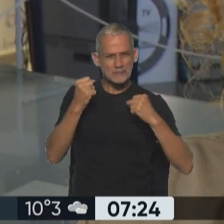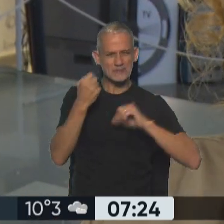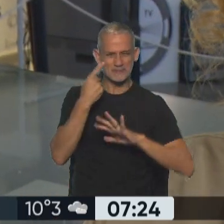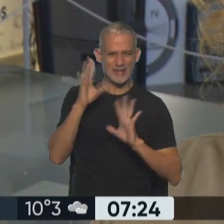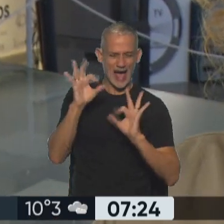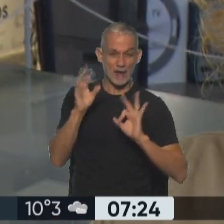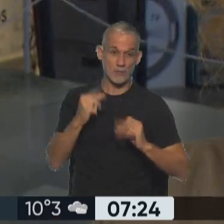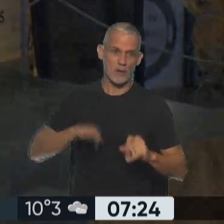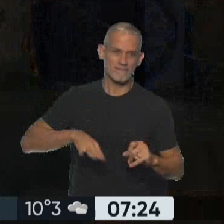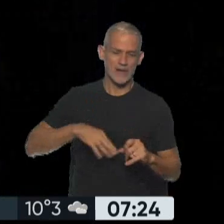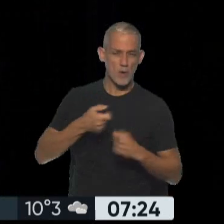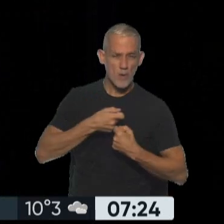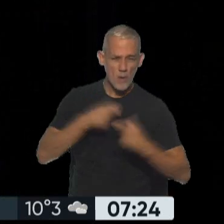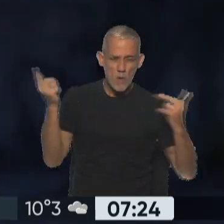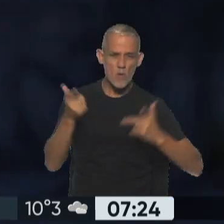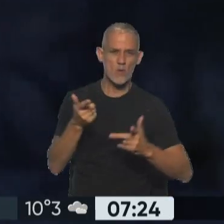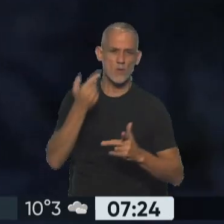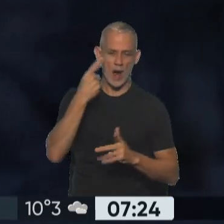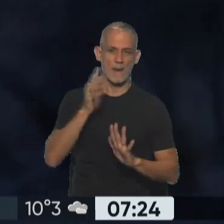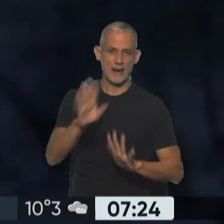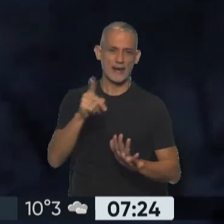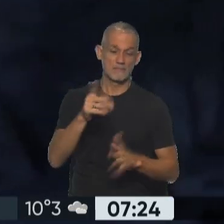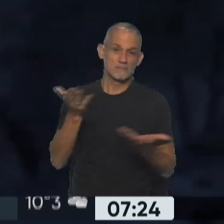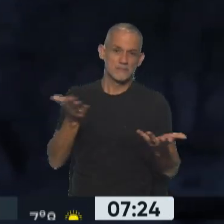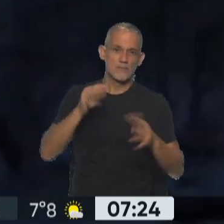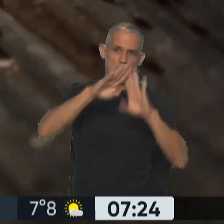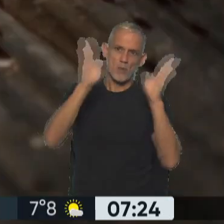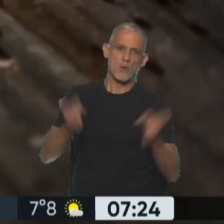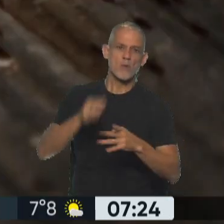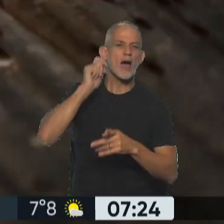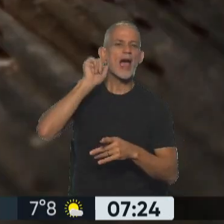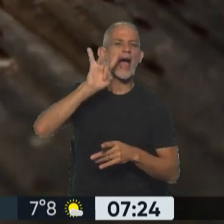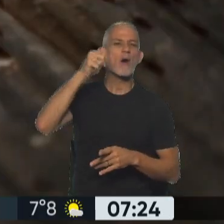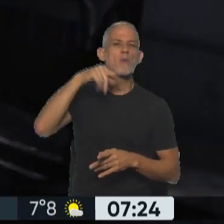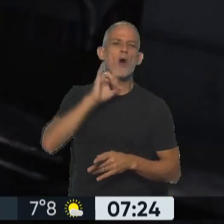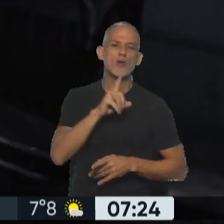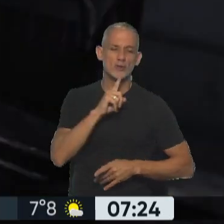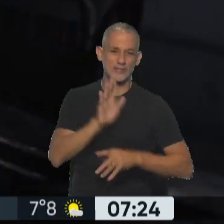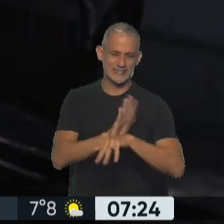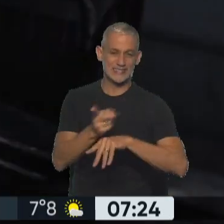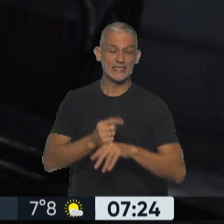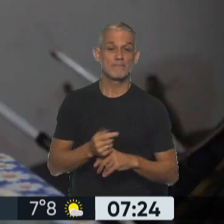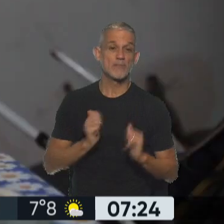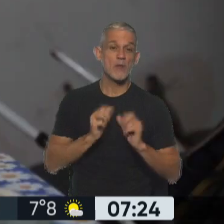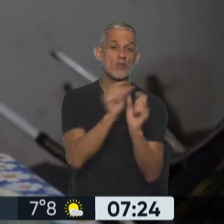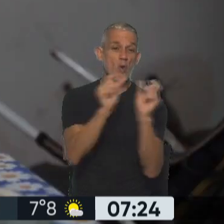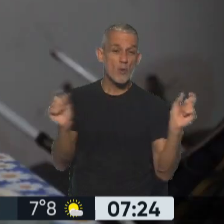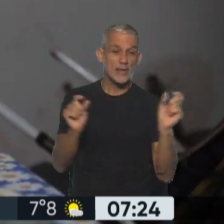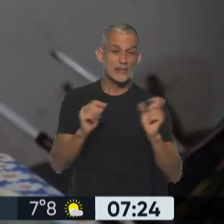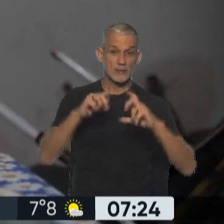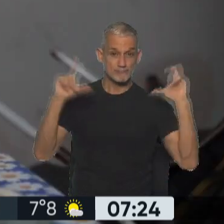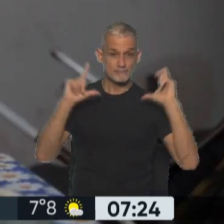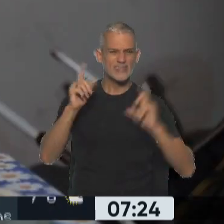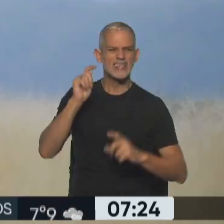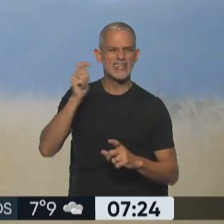con muchas ganas de que por fin no podamos ver en el en el gomón bueno la esperas Es un documental en el que el protagonista